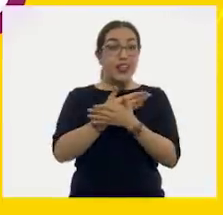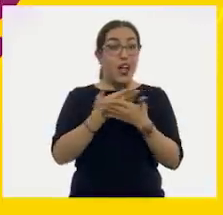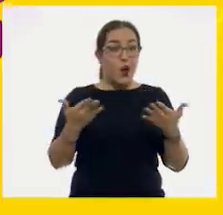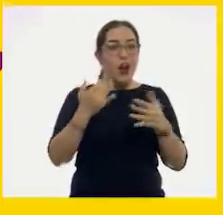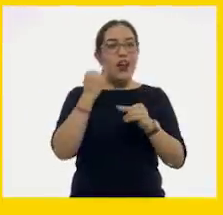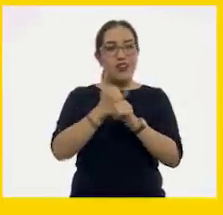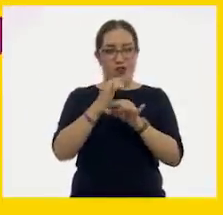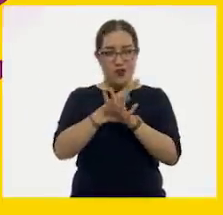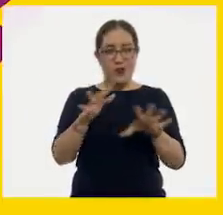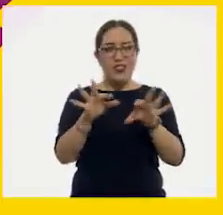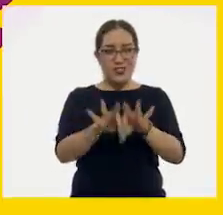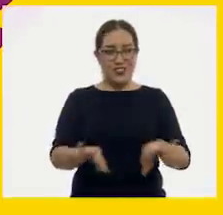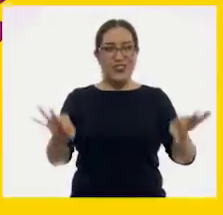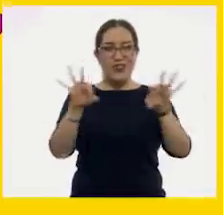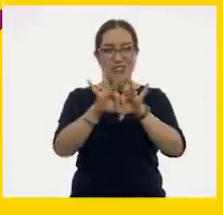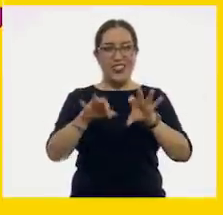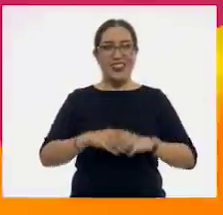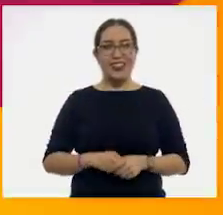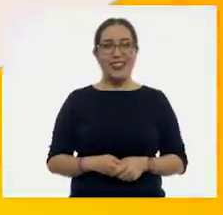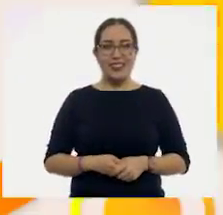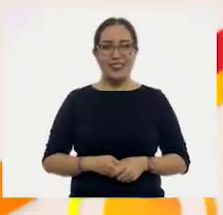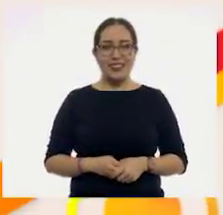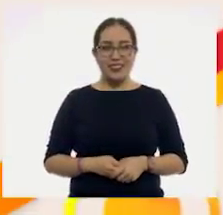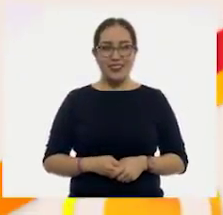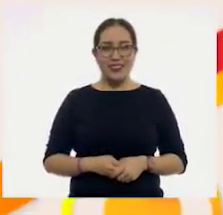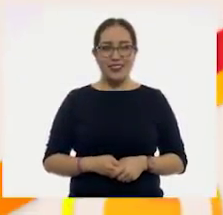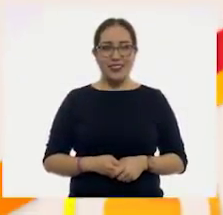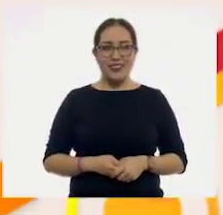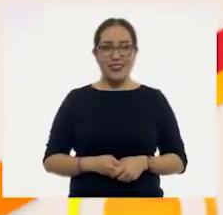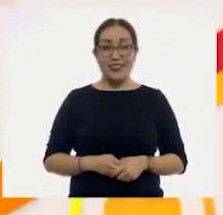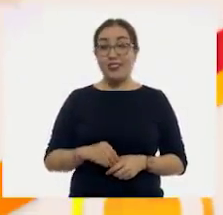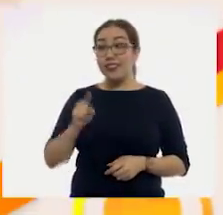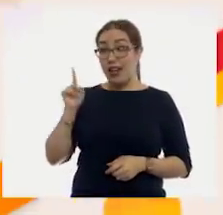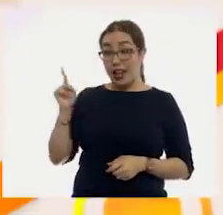continuación, información importante. A este